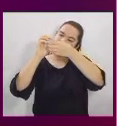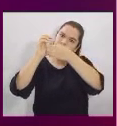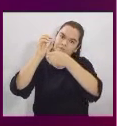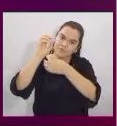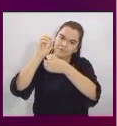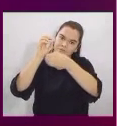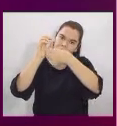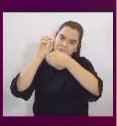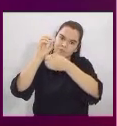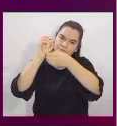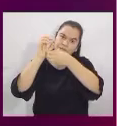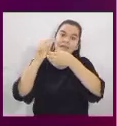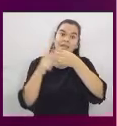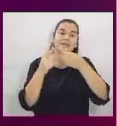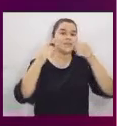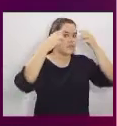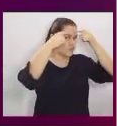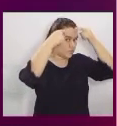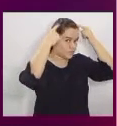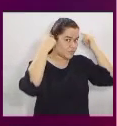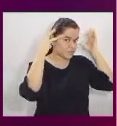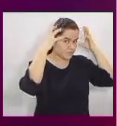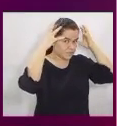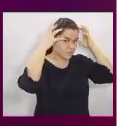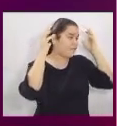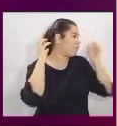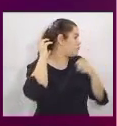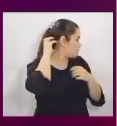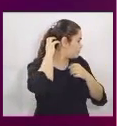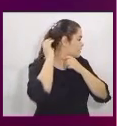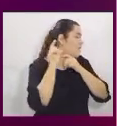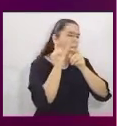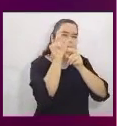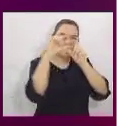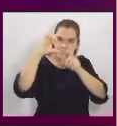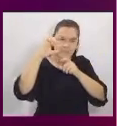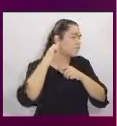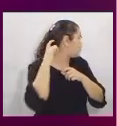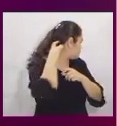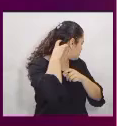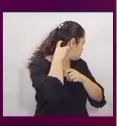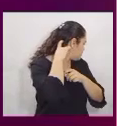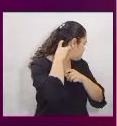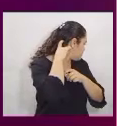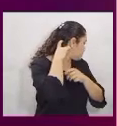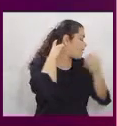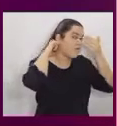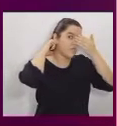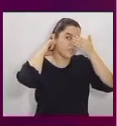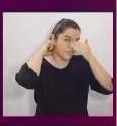y el bulbo raquídeo acá, que tiene conexión con la médula, que ya está fuera del encéfalo. El